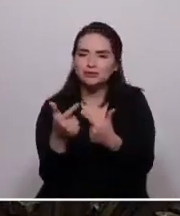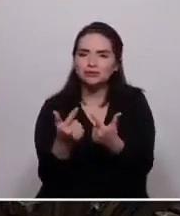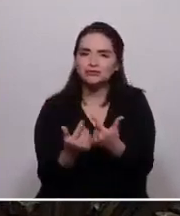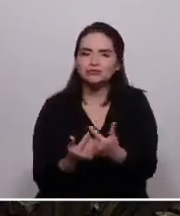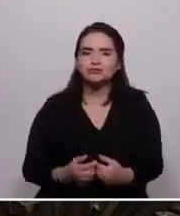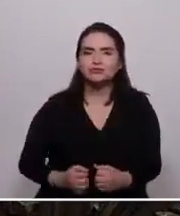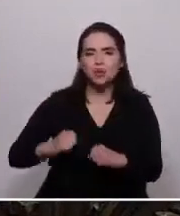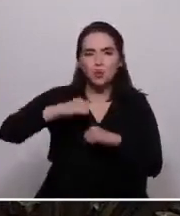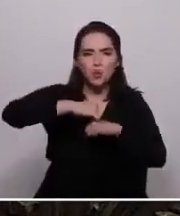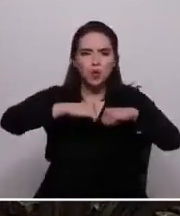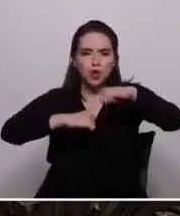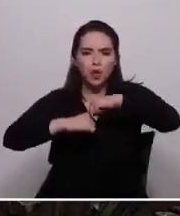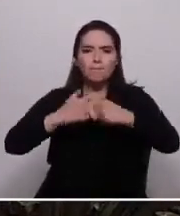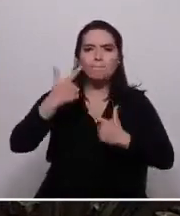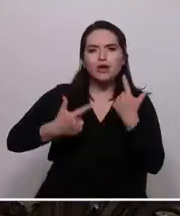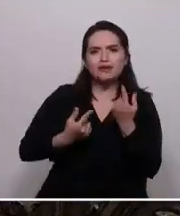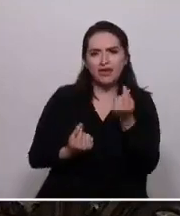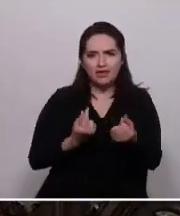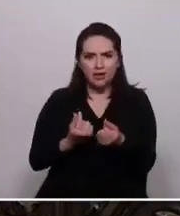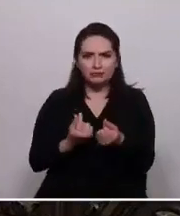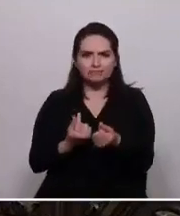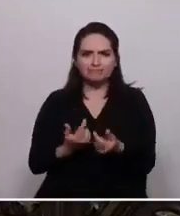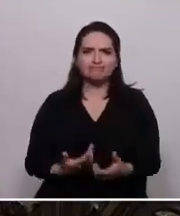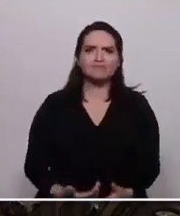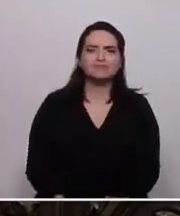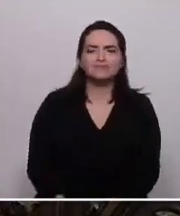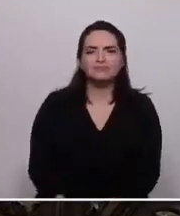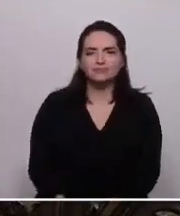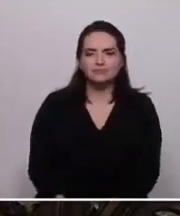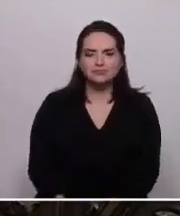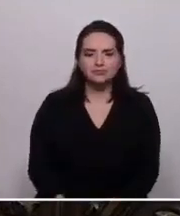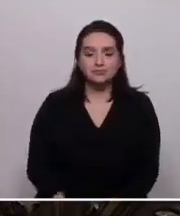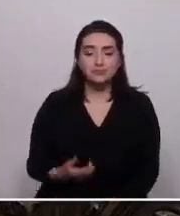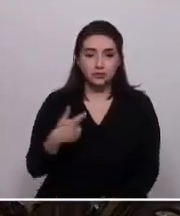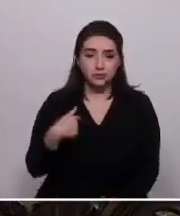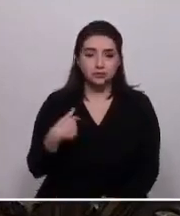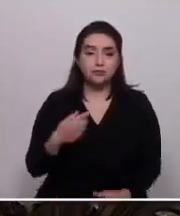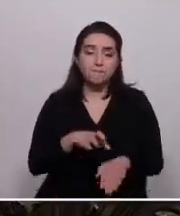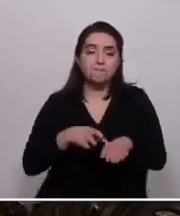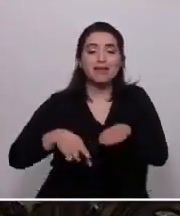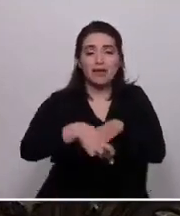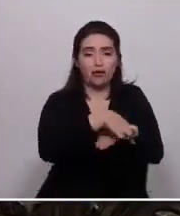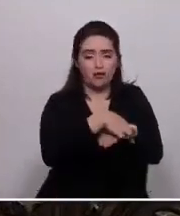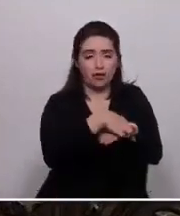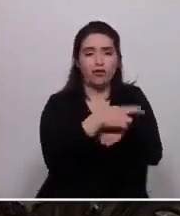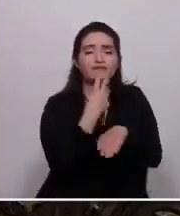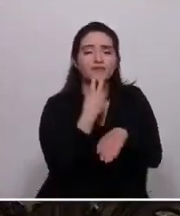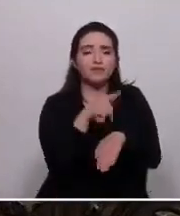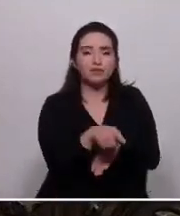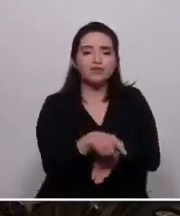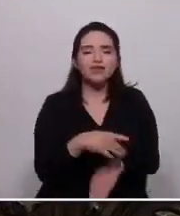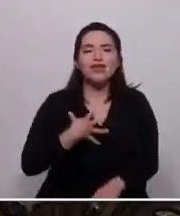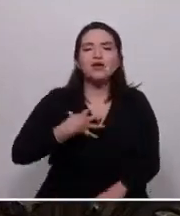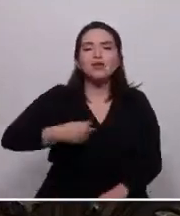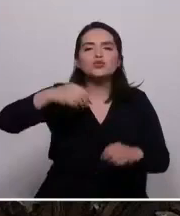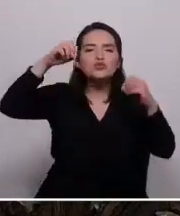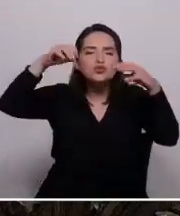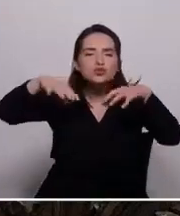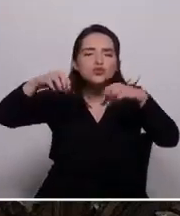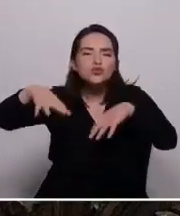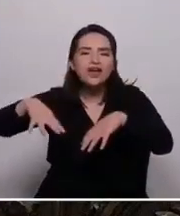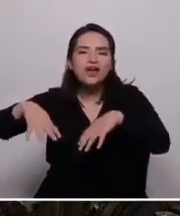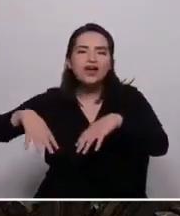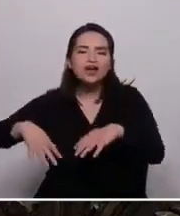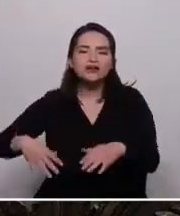infranqueables entre la política y el dinero. Vengo de la Patagonia, soy hijo de la lluvia, del litoral,